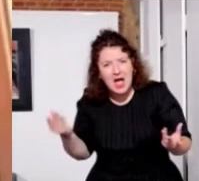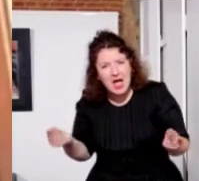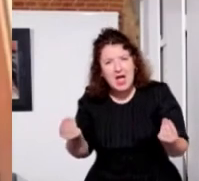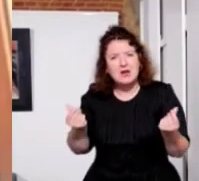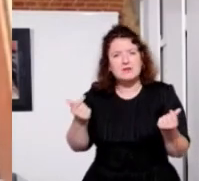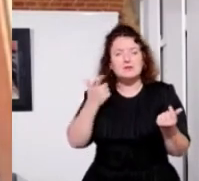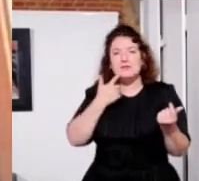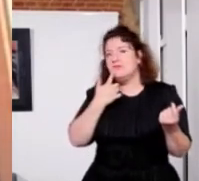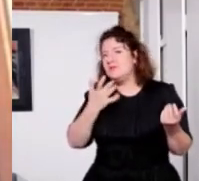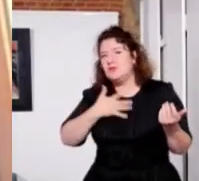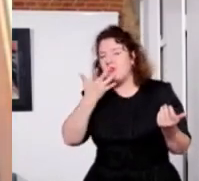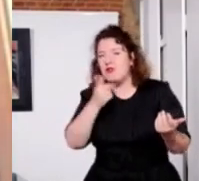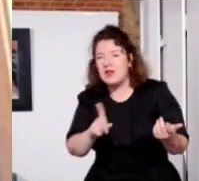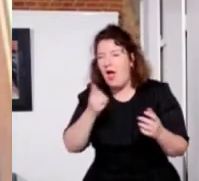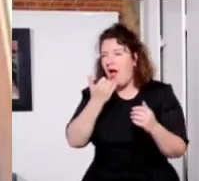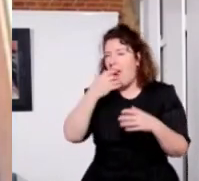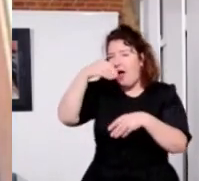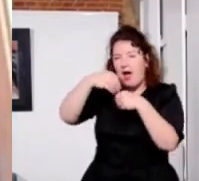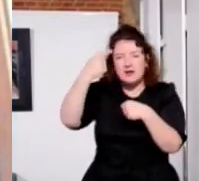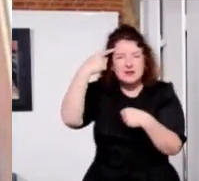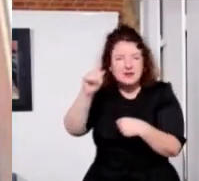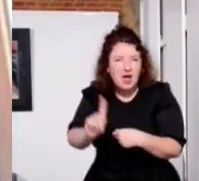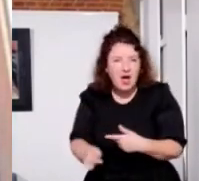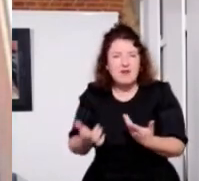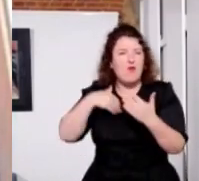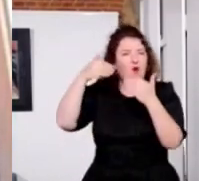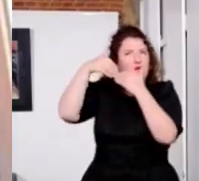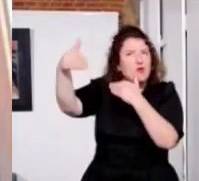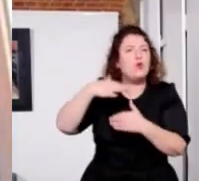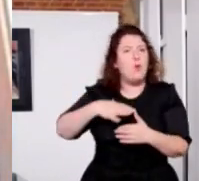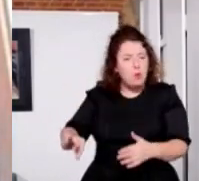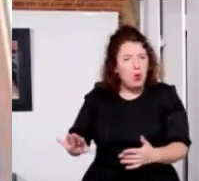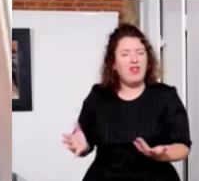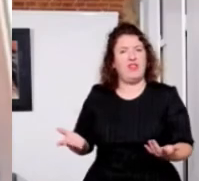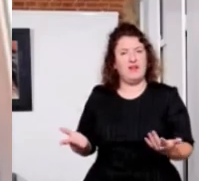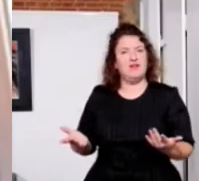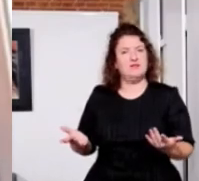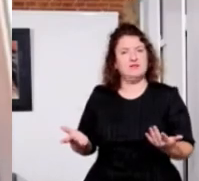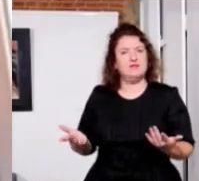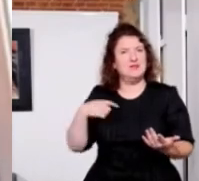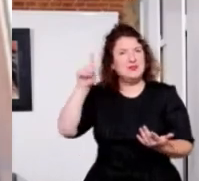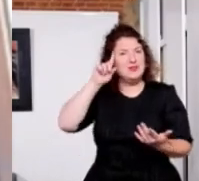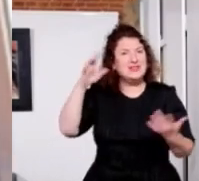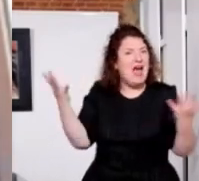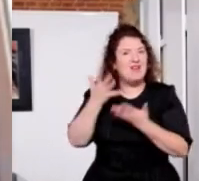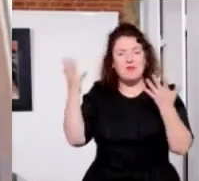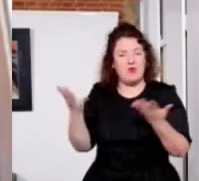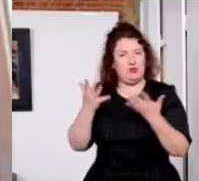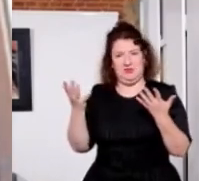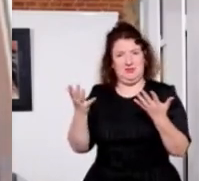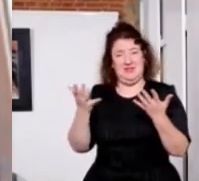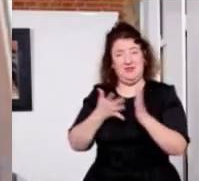misterio, que tiene una incógnita, que tiene un futuro abierto y que nunca sabremos todo de